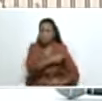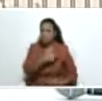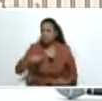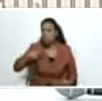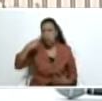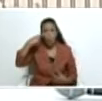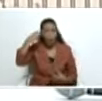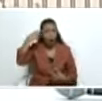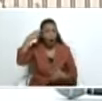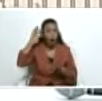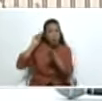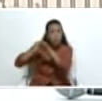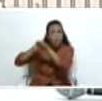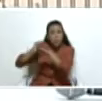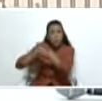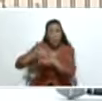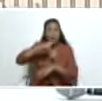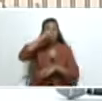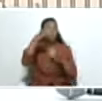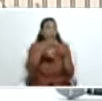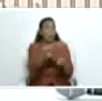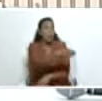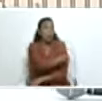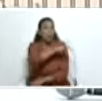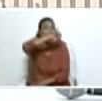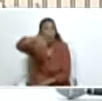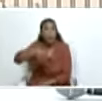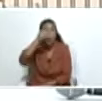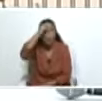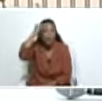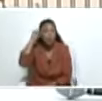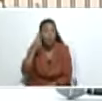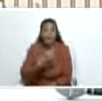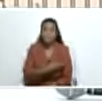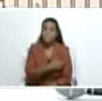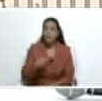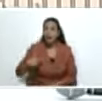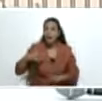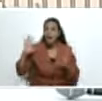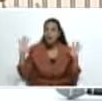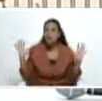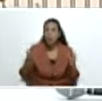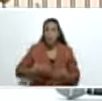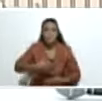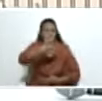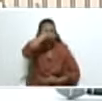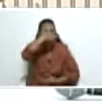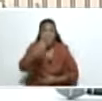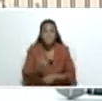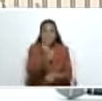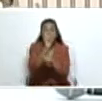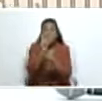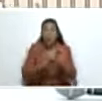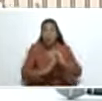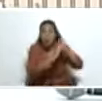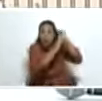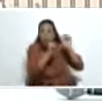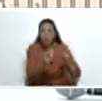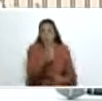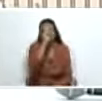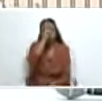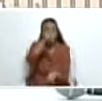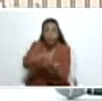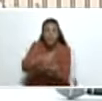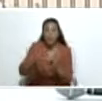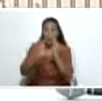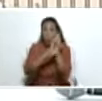que convocaron los apellidos, el Julio Borges, el criminal de Julio Borges, fue los primeros que estuvo allí al frente. Ahí estaba